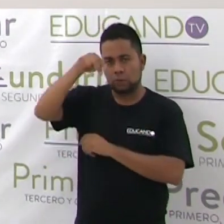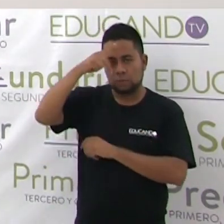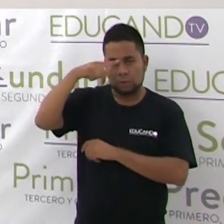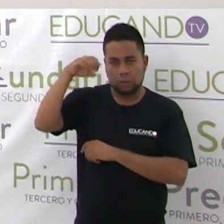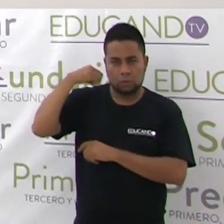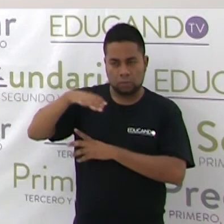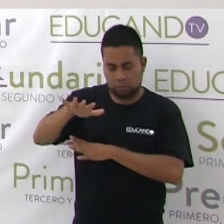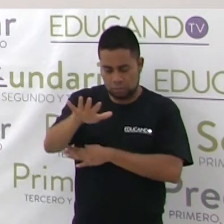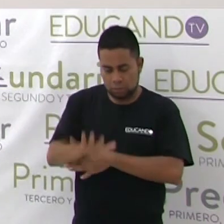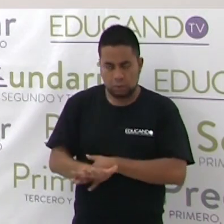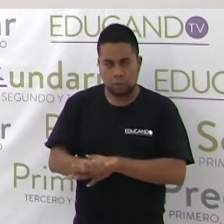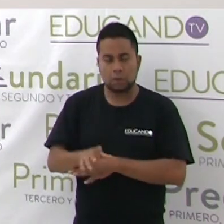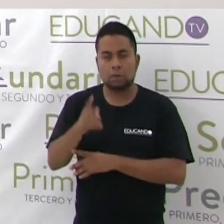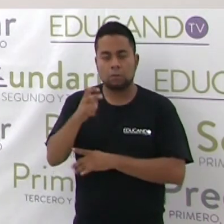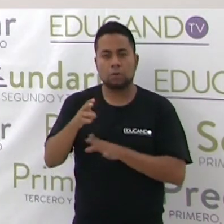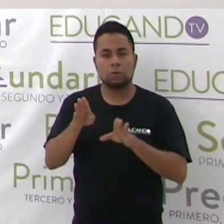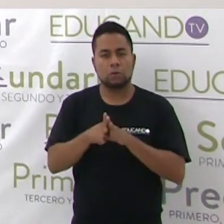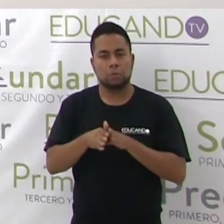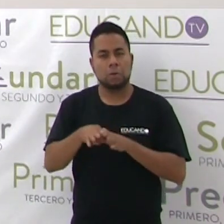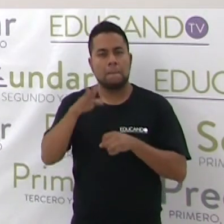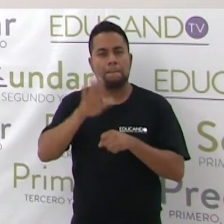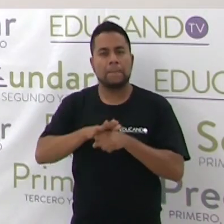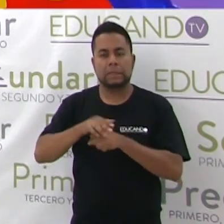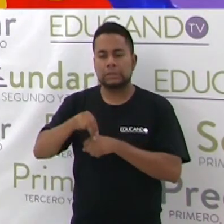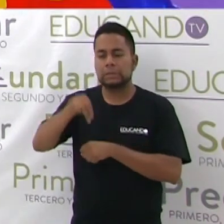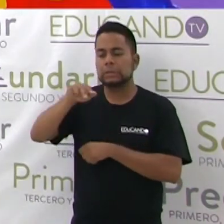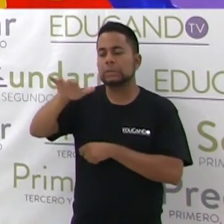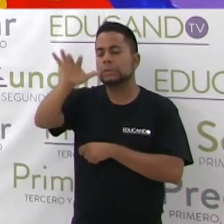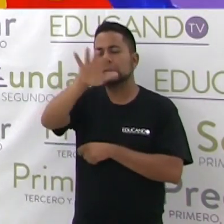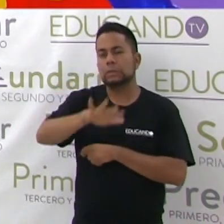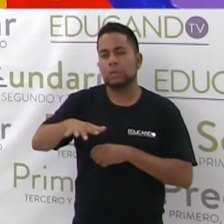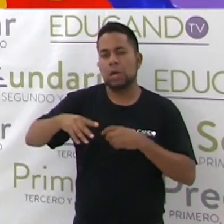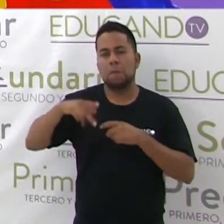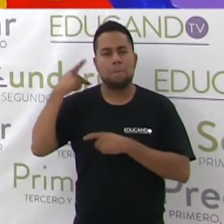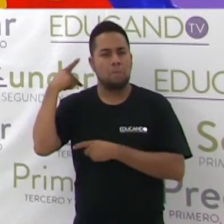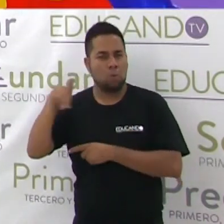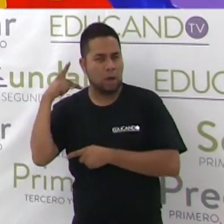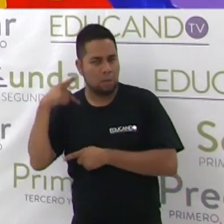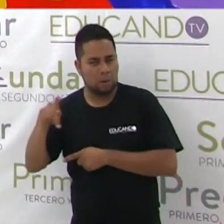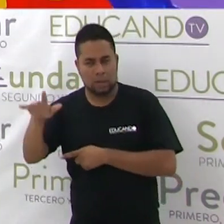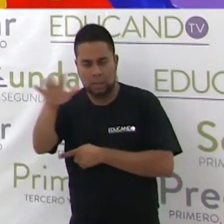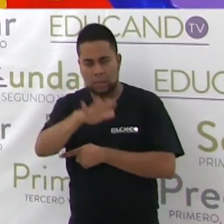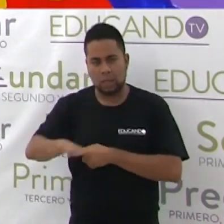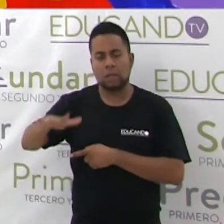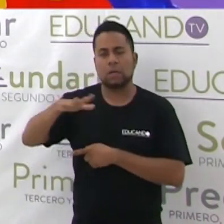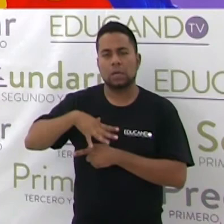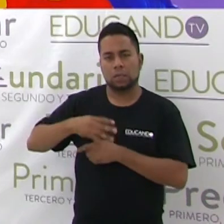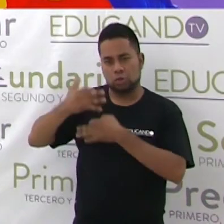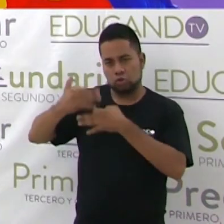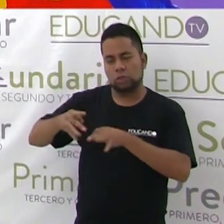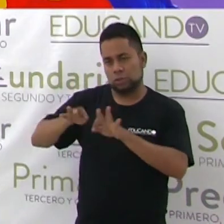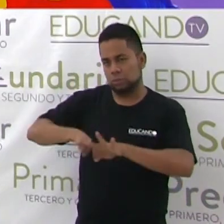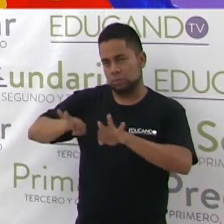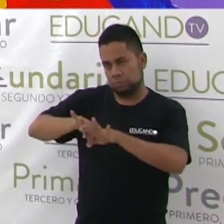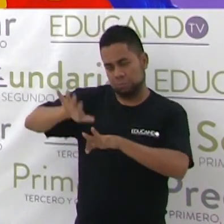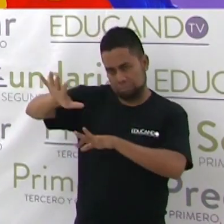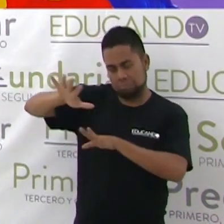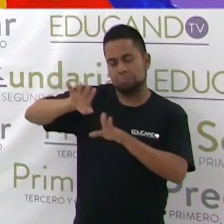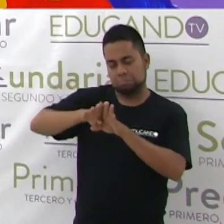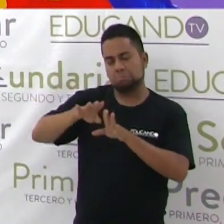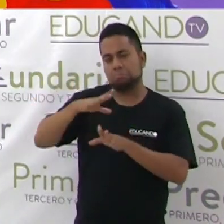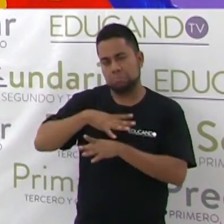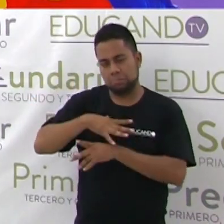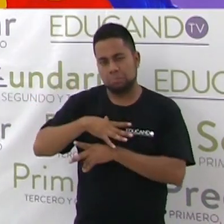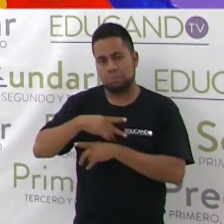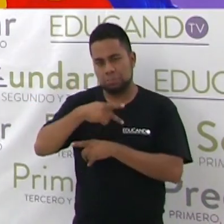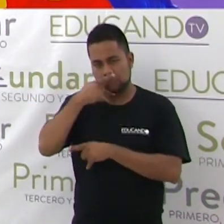Oaxaca. Es por esto que está un poquito más hacia la zona de Puebla, en donde viene su importancia o relevancia